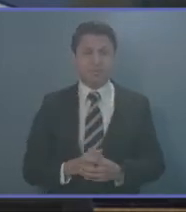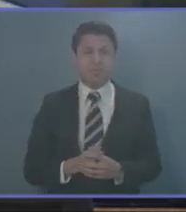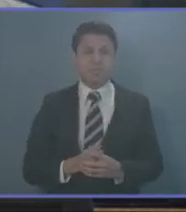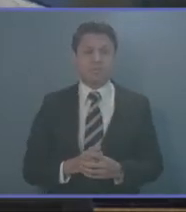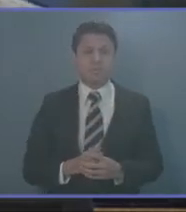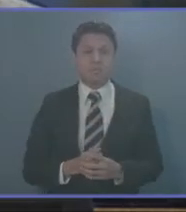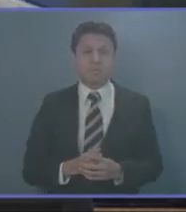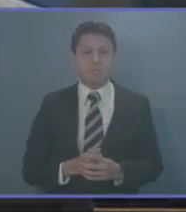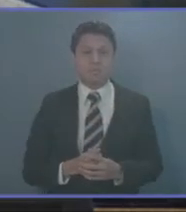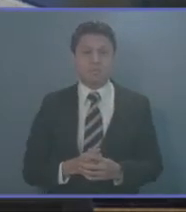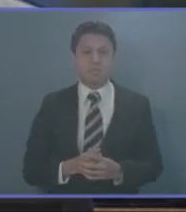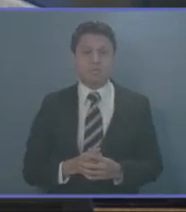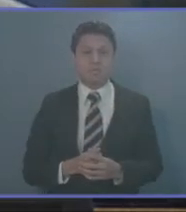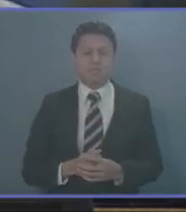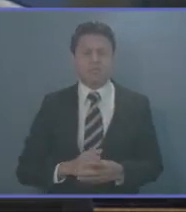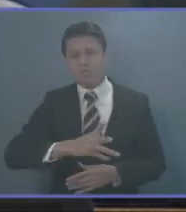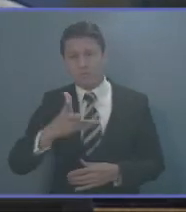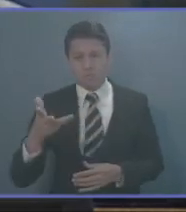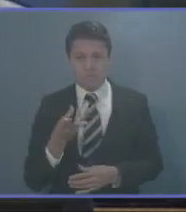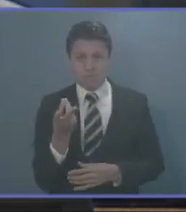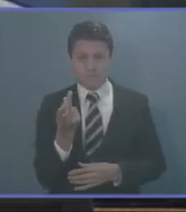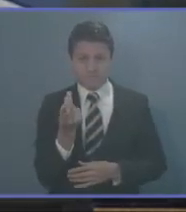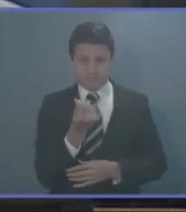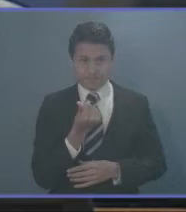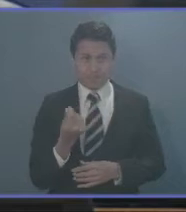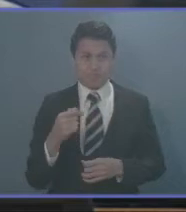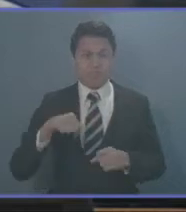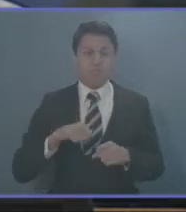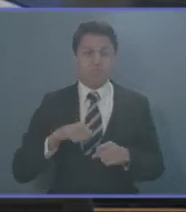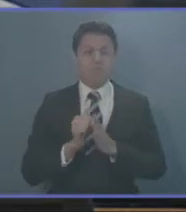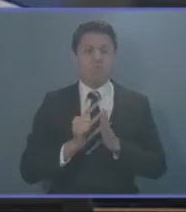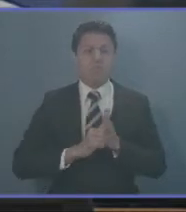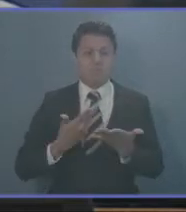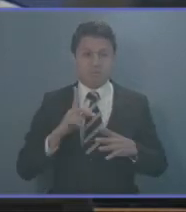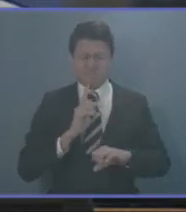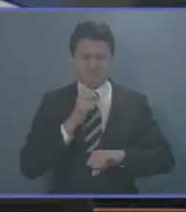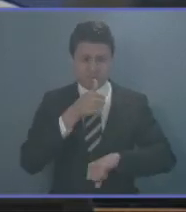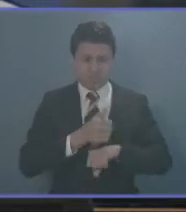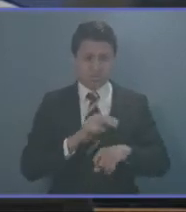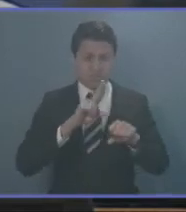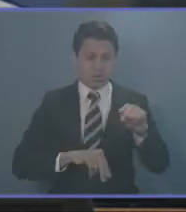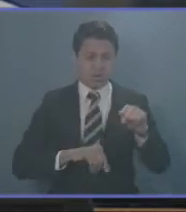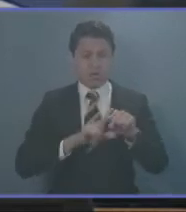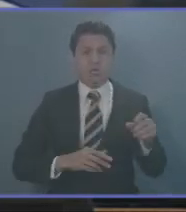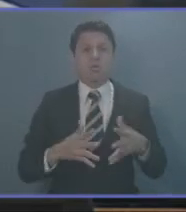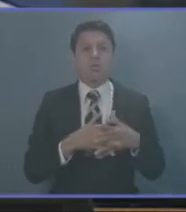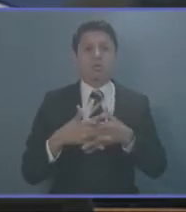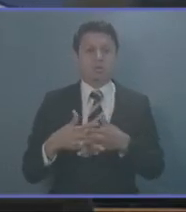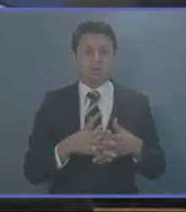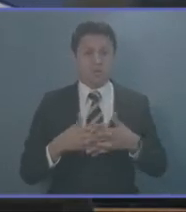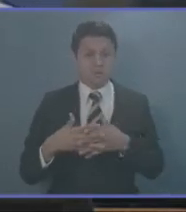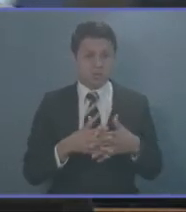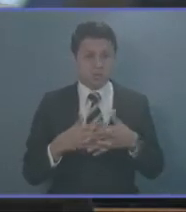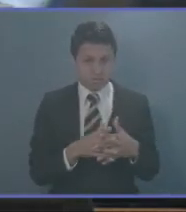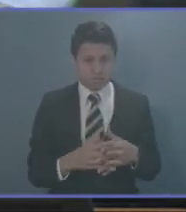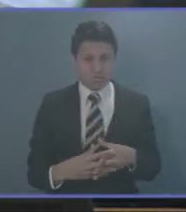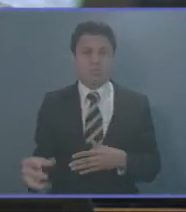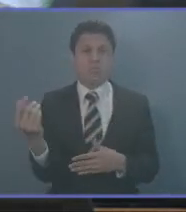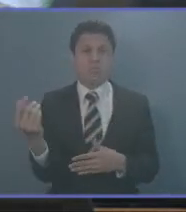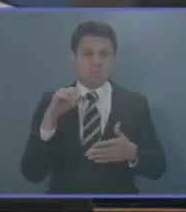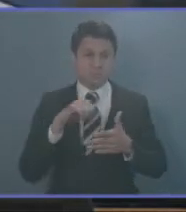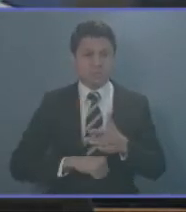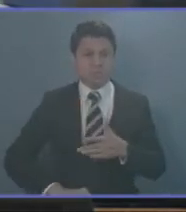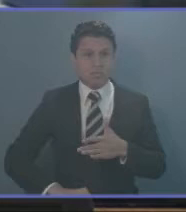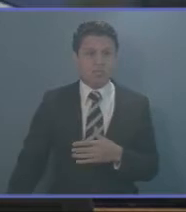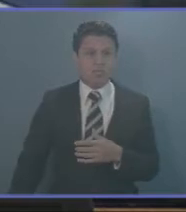$20,000,000. Todas las cantidades expresadas en este artículo han sido establecidas en dólares de los Estados Unidos de América. El impuesto específico